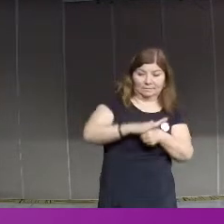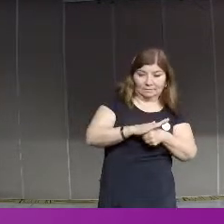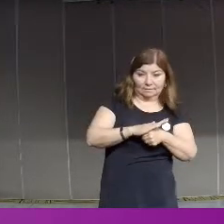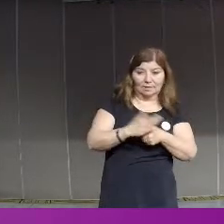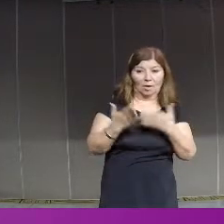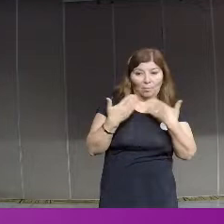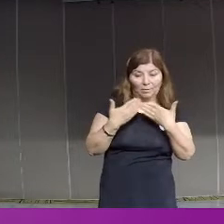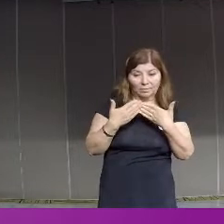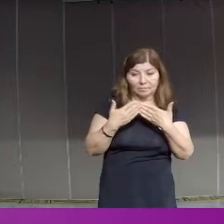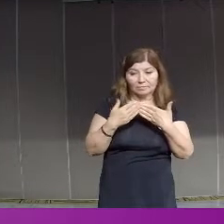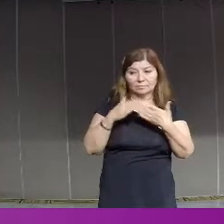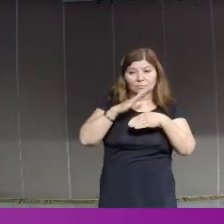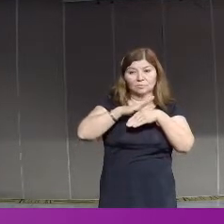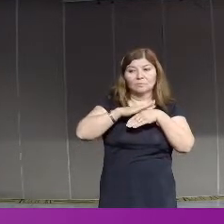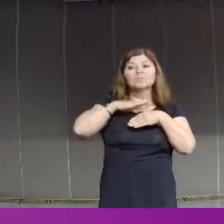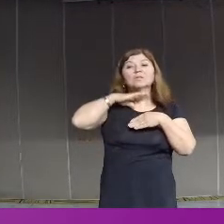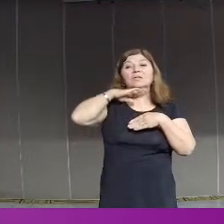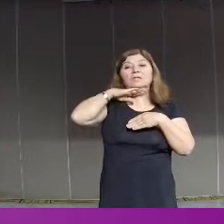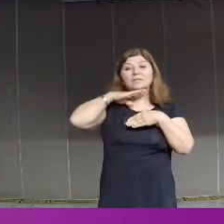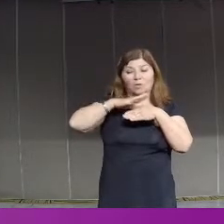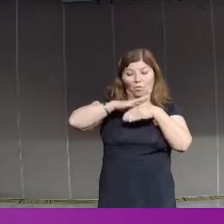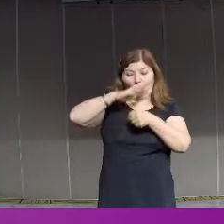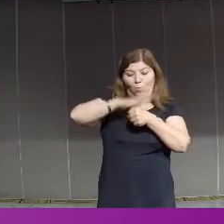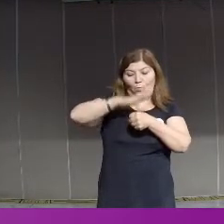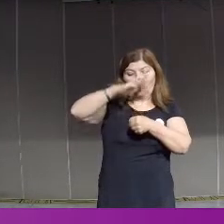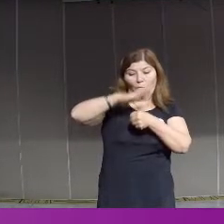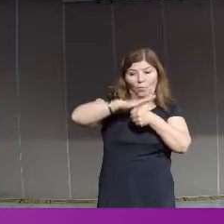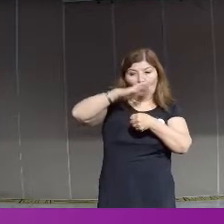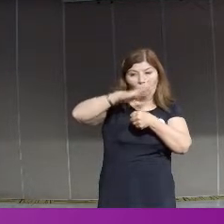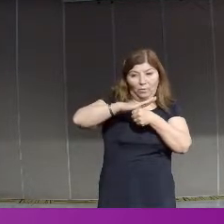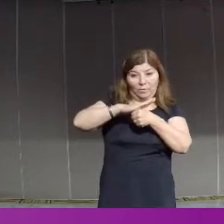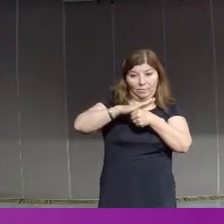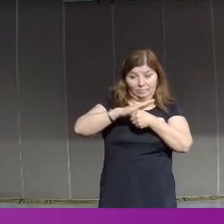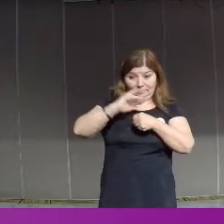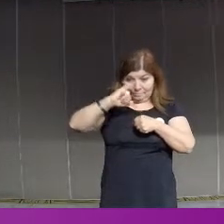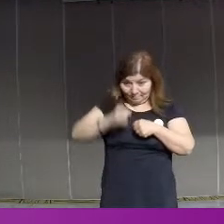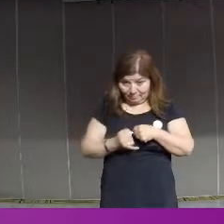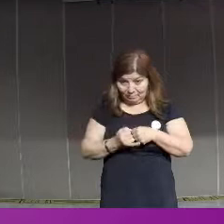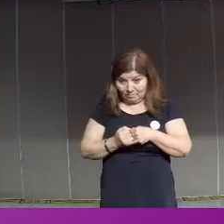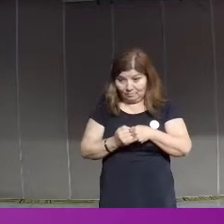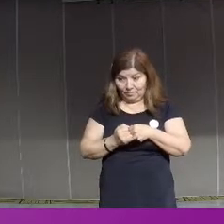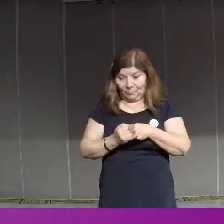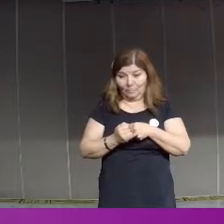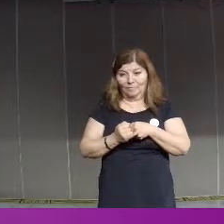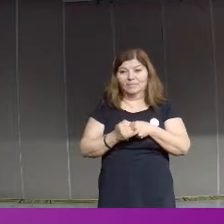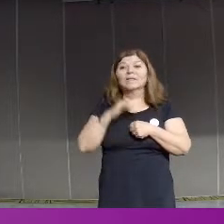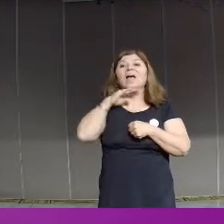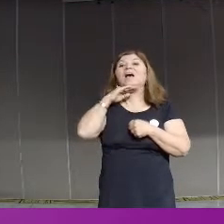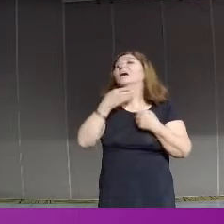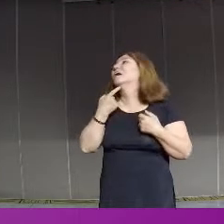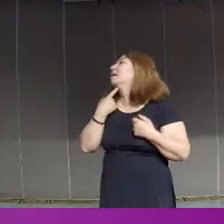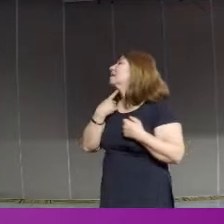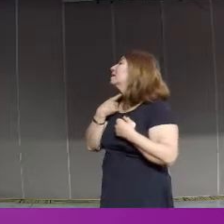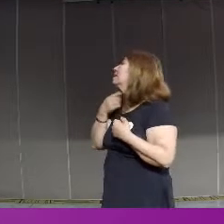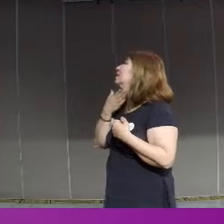un ascenso de las estructuras, ¿sí? Como que se mueve el piso de la boca, eso es porque la lengua